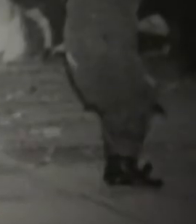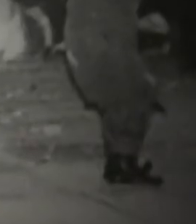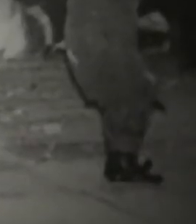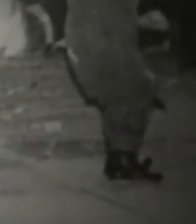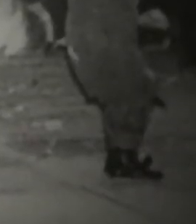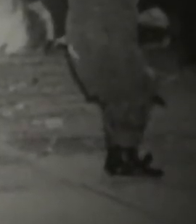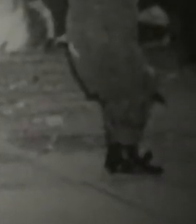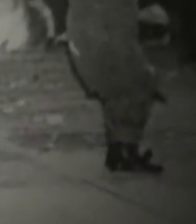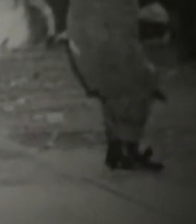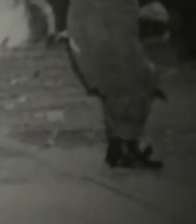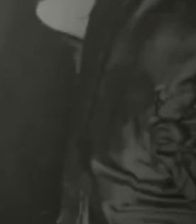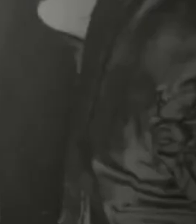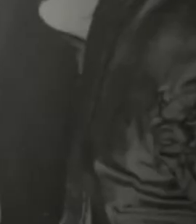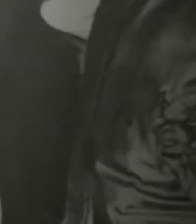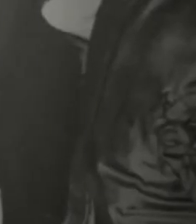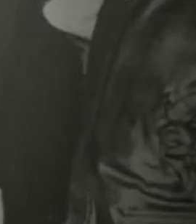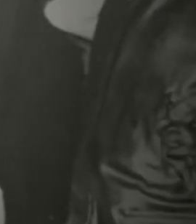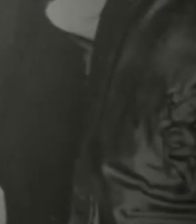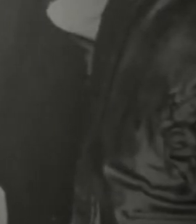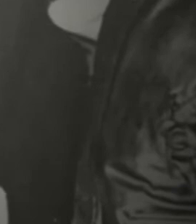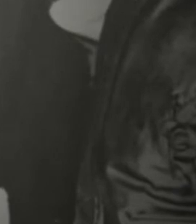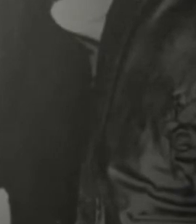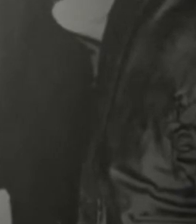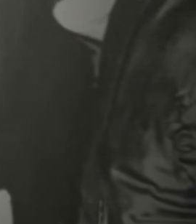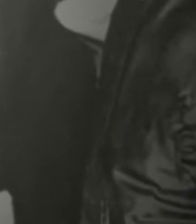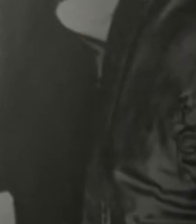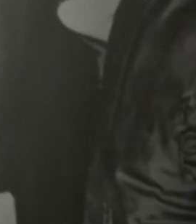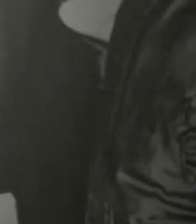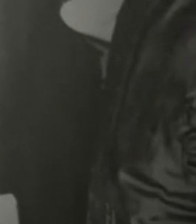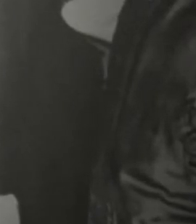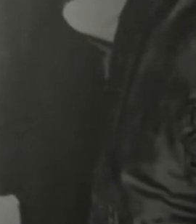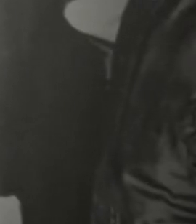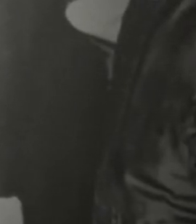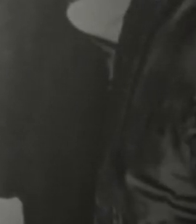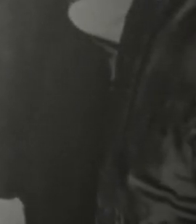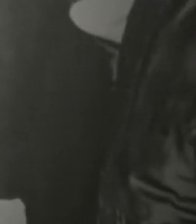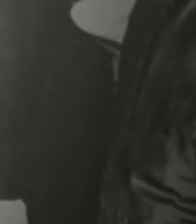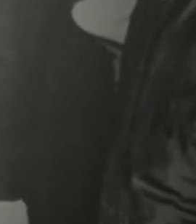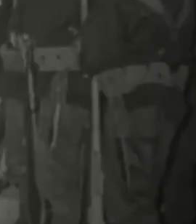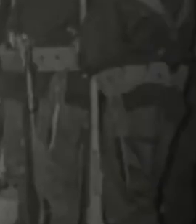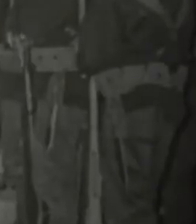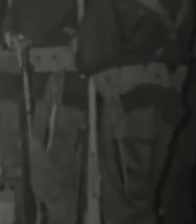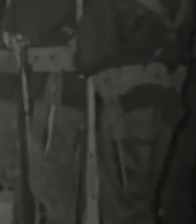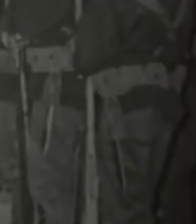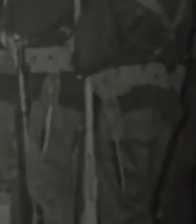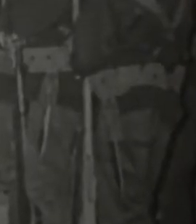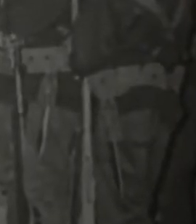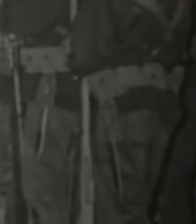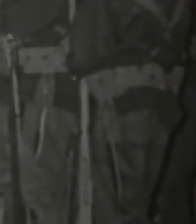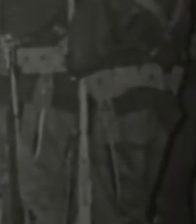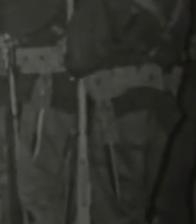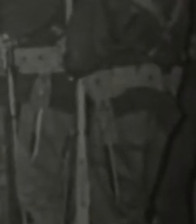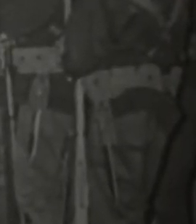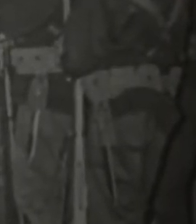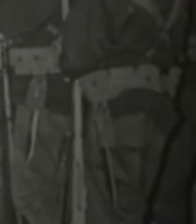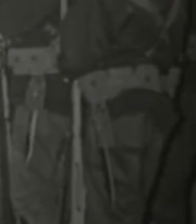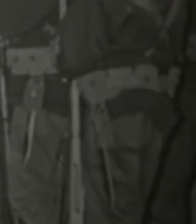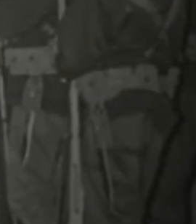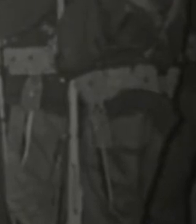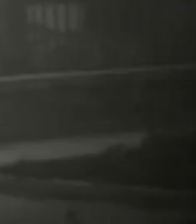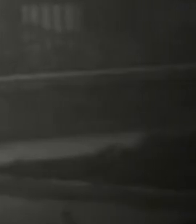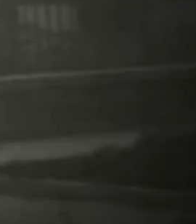Según me cuentan los compañeros, les dijeron a las mujeres, váyanse, porque va a haber muertos, aquí va a haber balazos. Y las mujeres dijeron, nos quedamos,